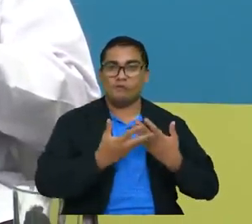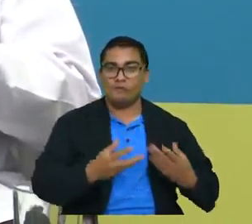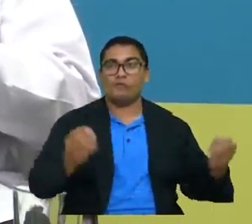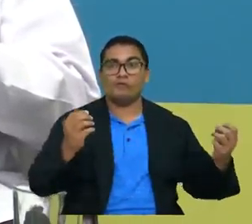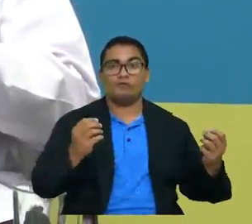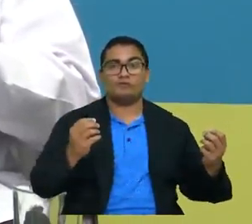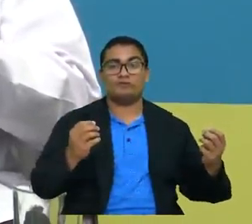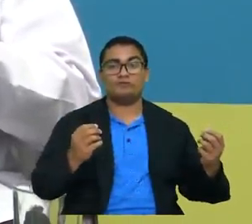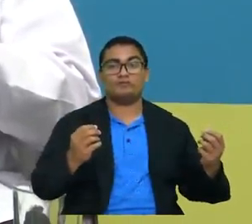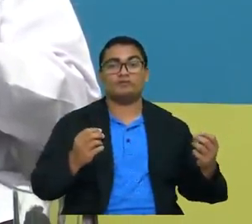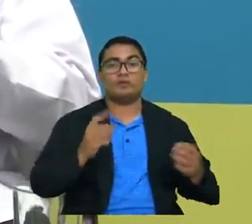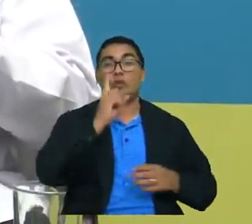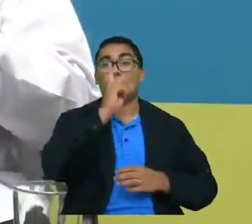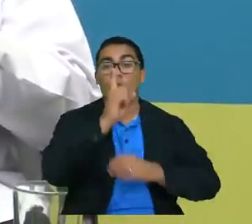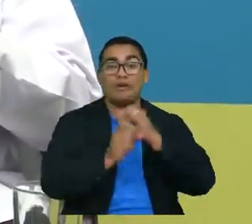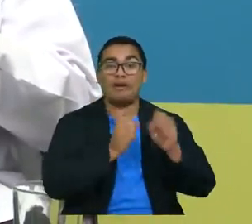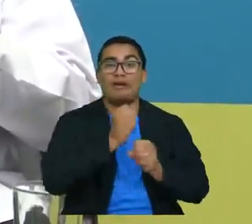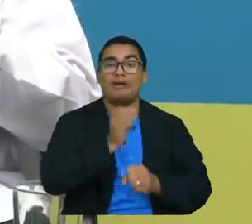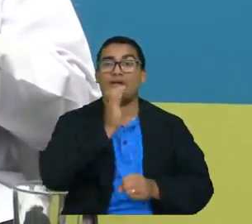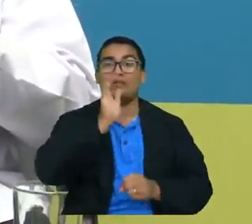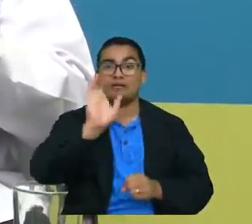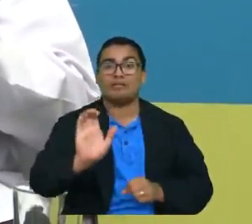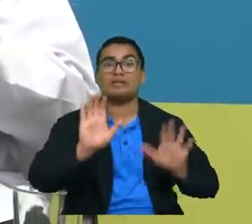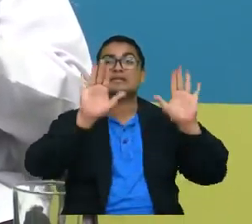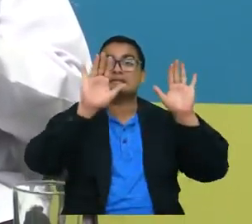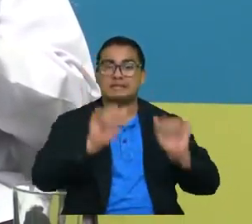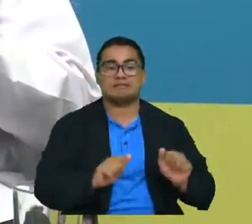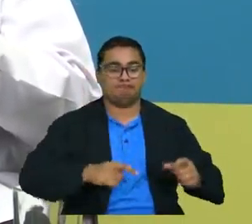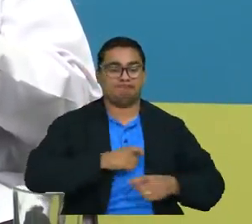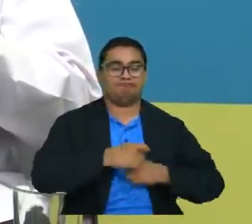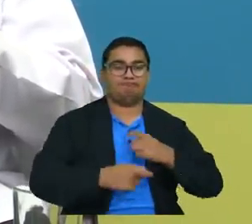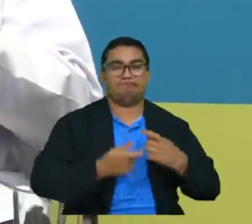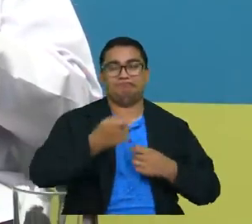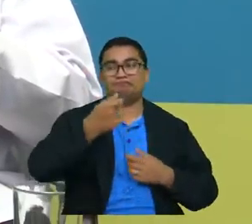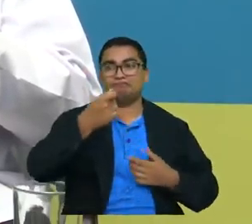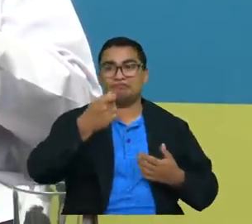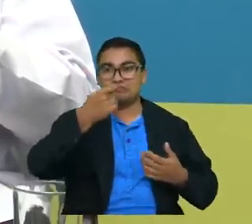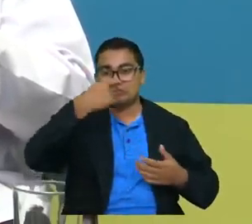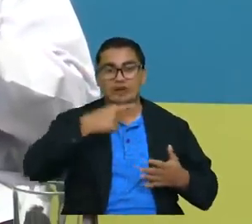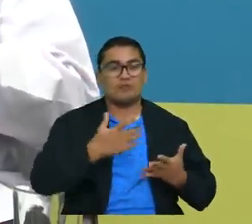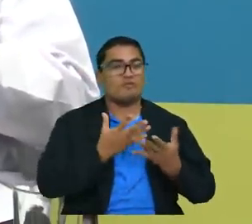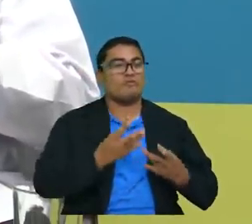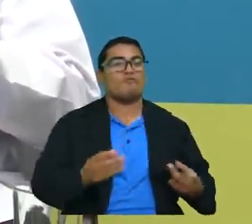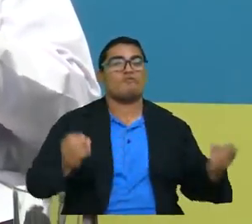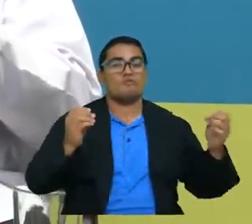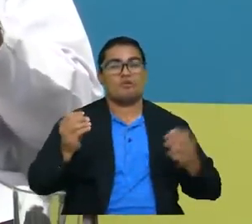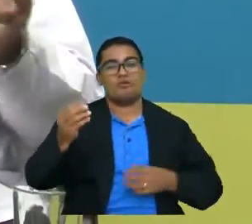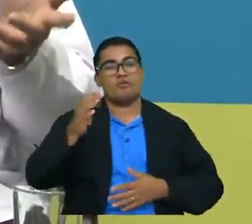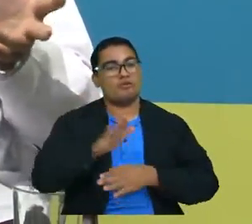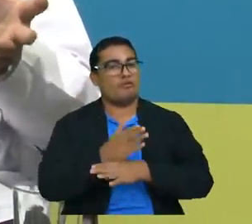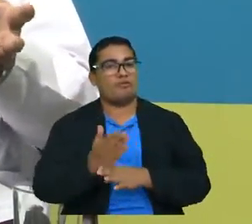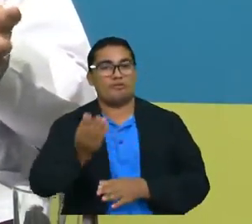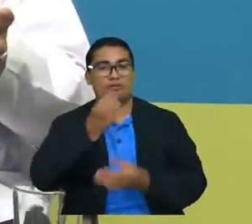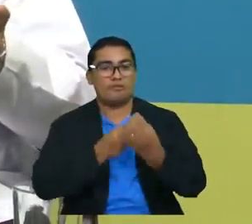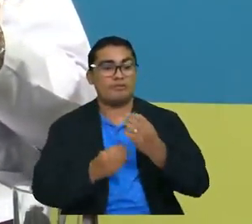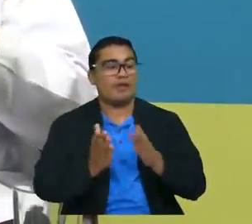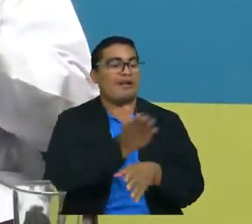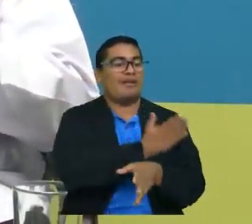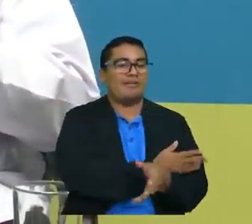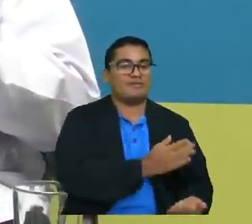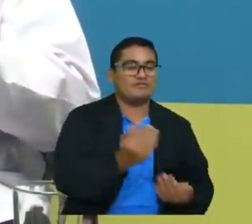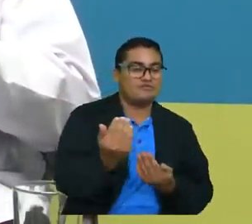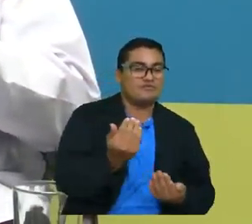año. Después del año, porque se supone que él ya comienza a ingerir otro tipo de alimento que ya no es la lactancia